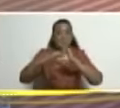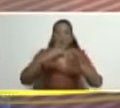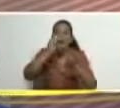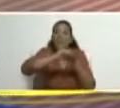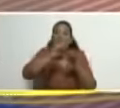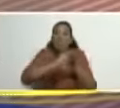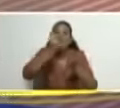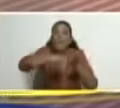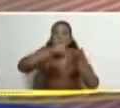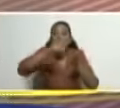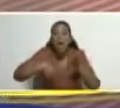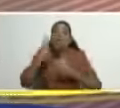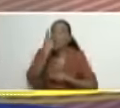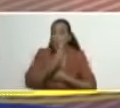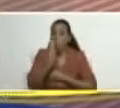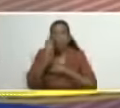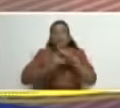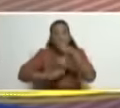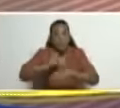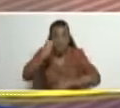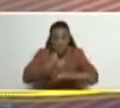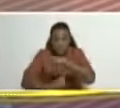escritos y firmados.